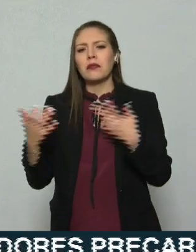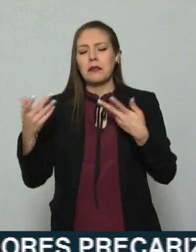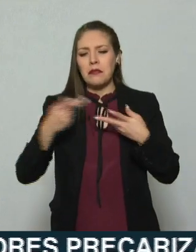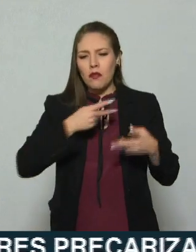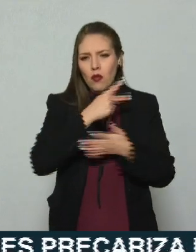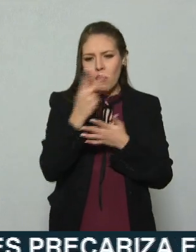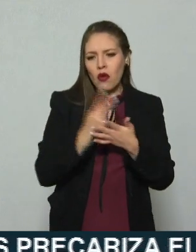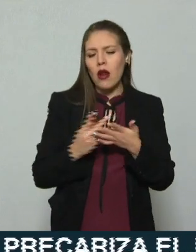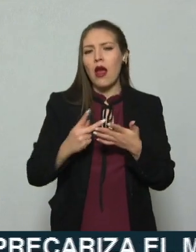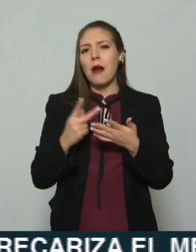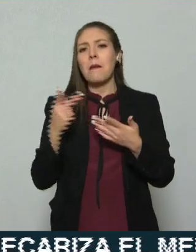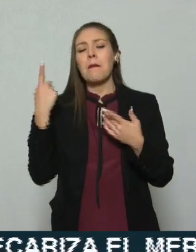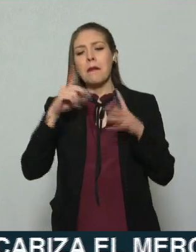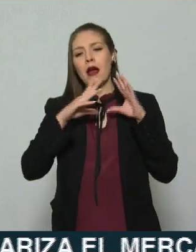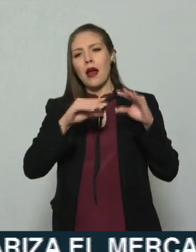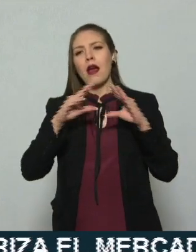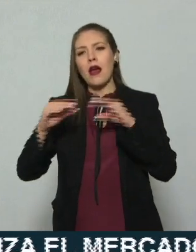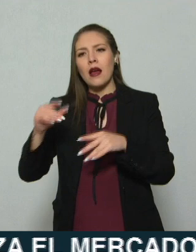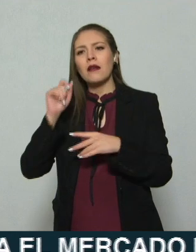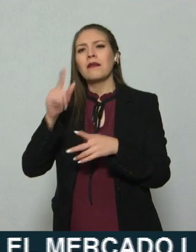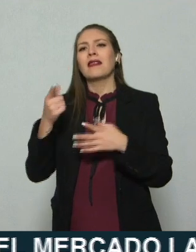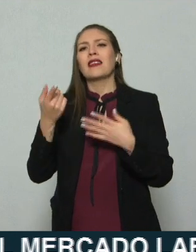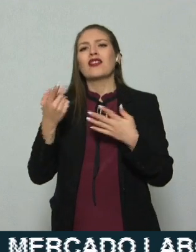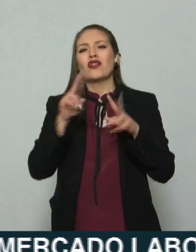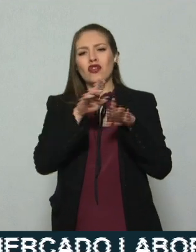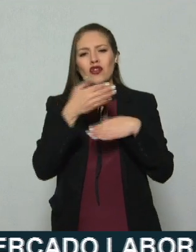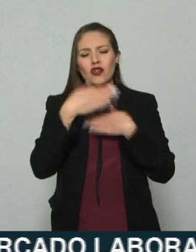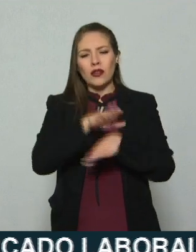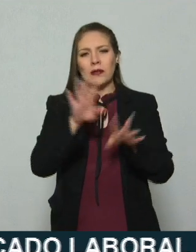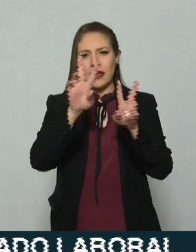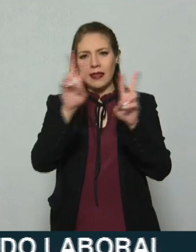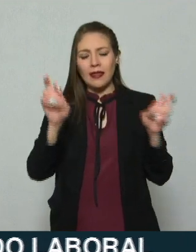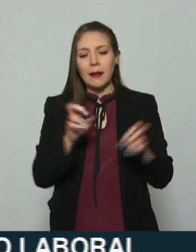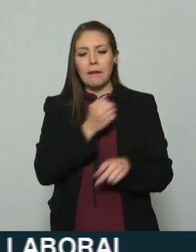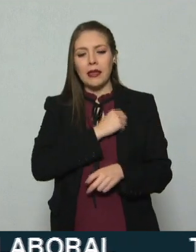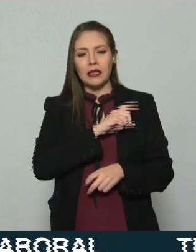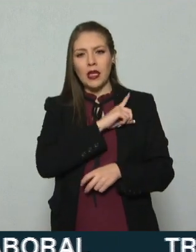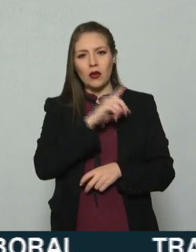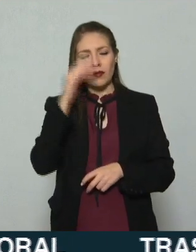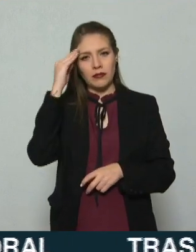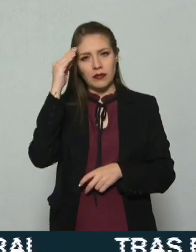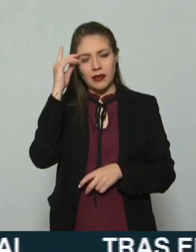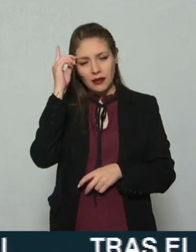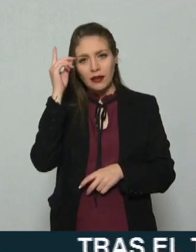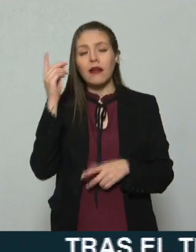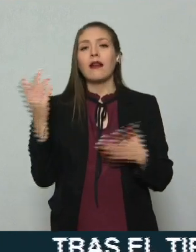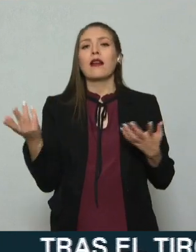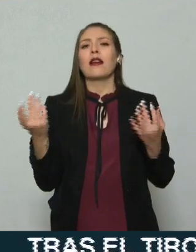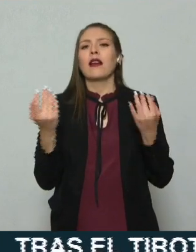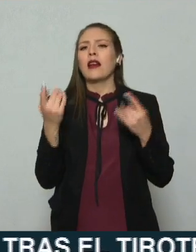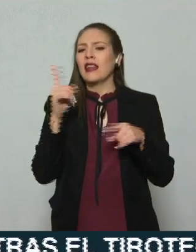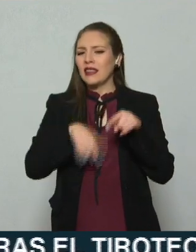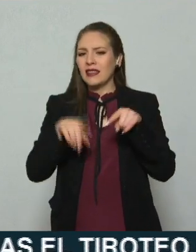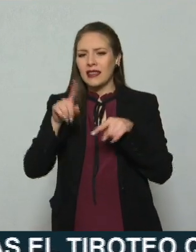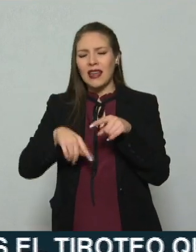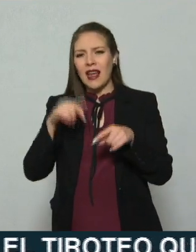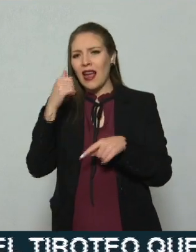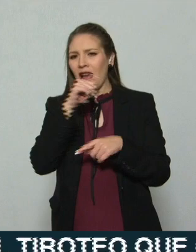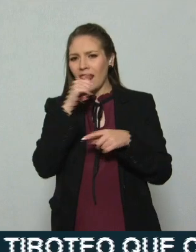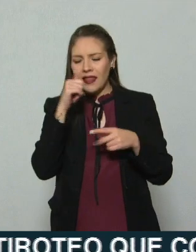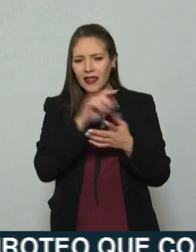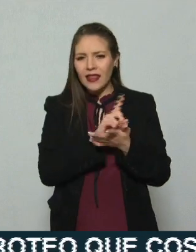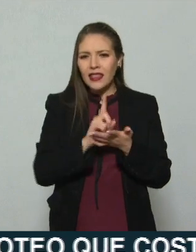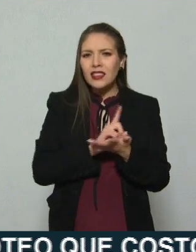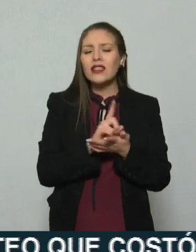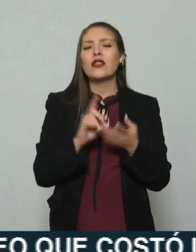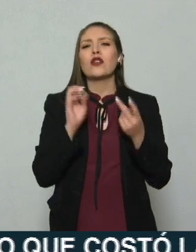acciones específicas en materia de educación para la salud mental, combatir las adicciones y educación socioemocional que